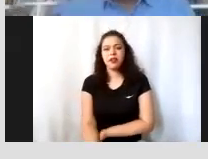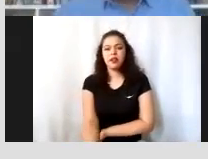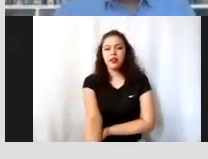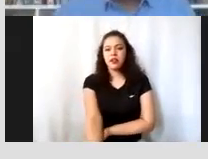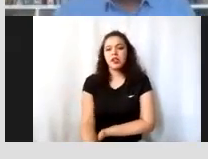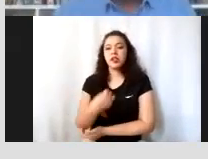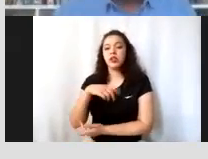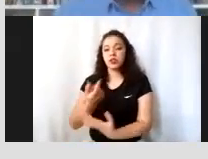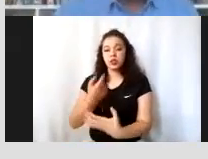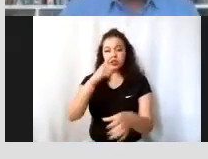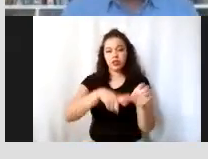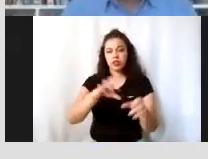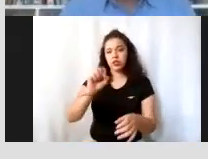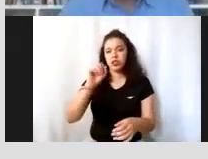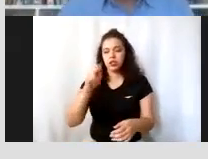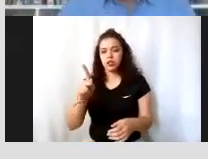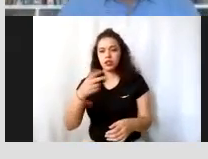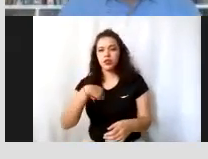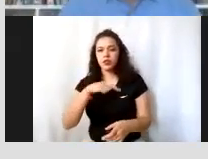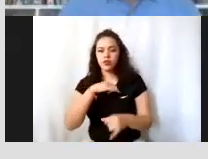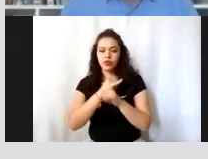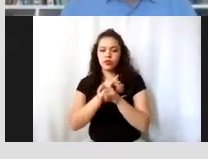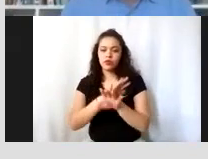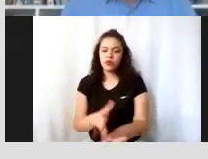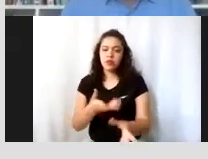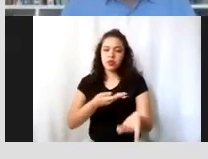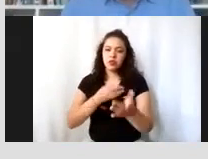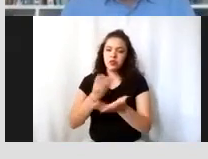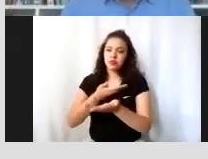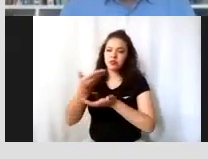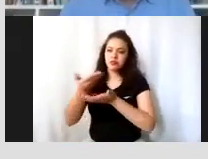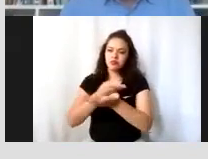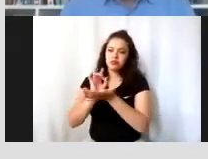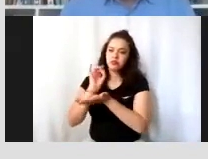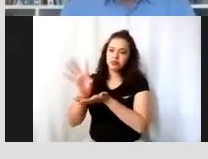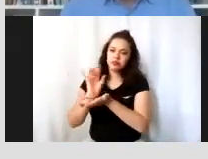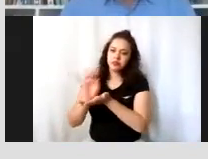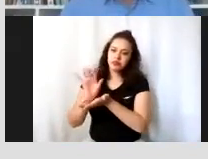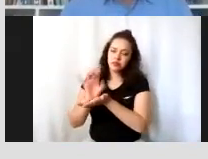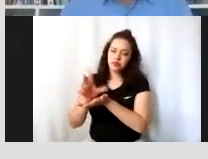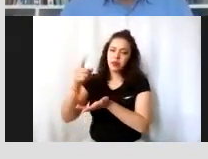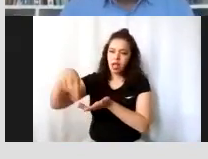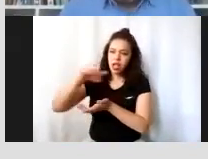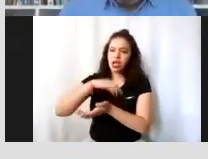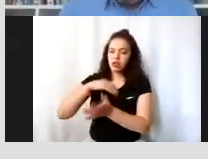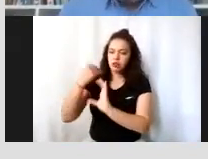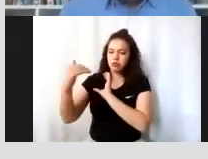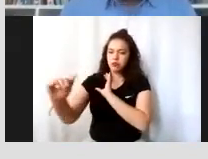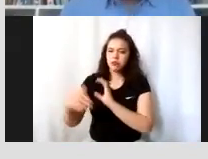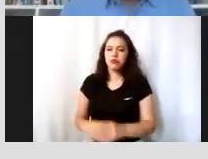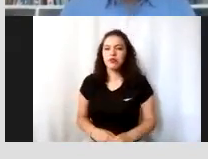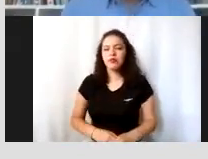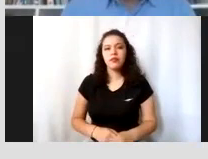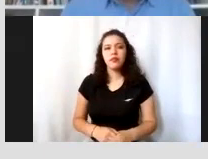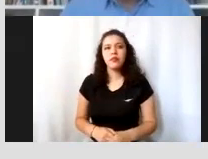incorporados a la SEP, pues les tenemos que pasar regularmente datos a ellos y okay, pues a